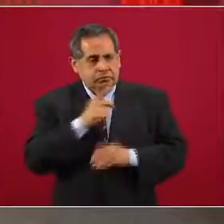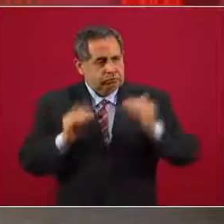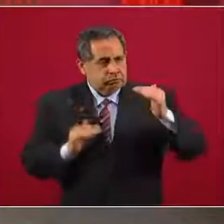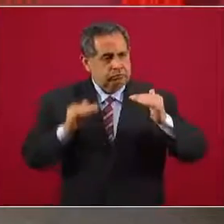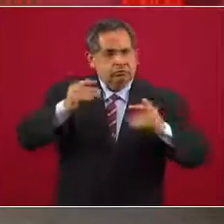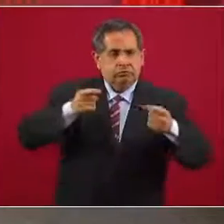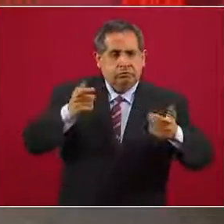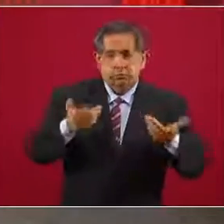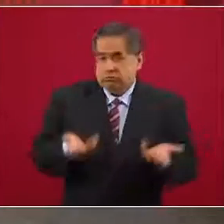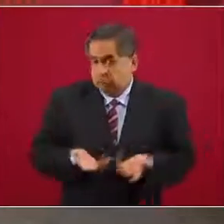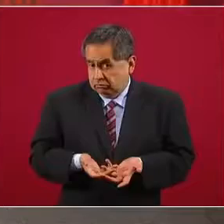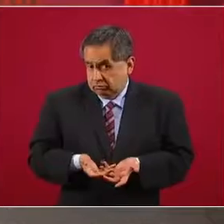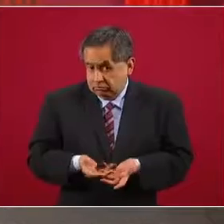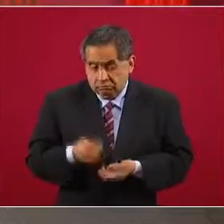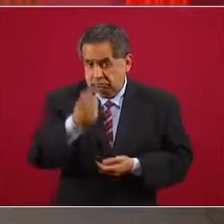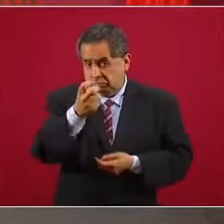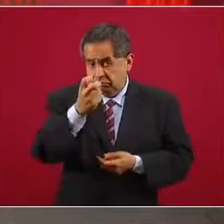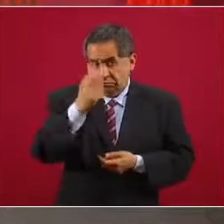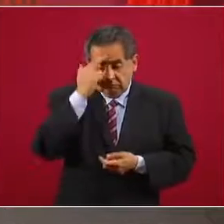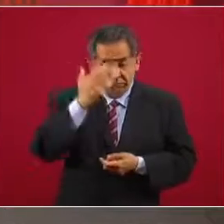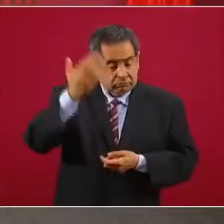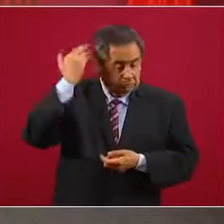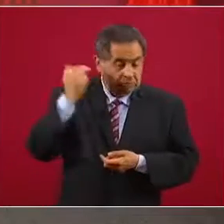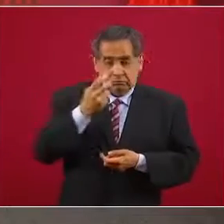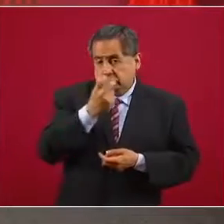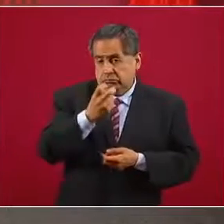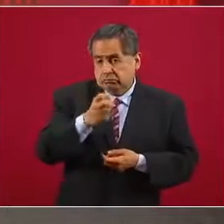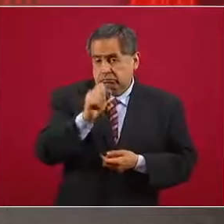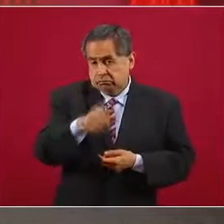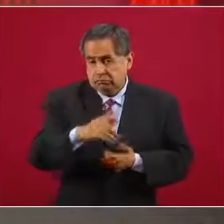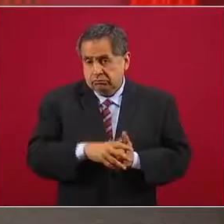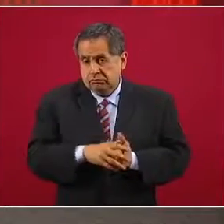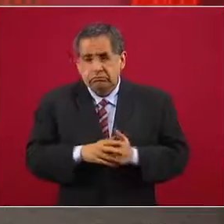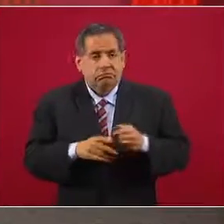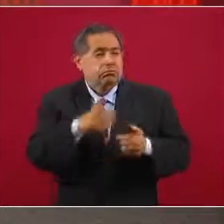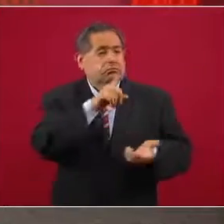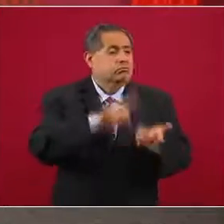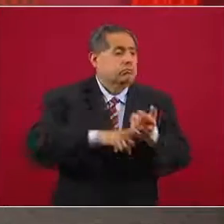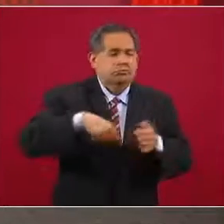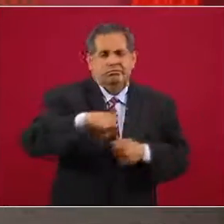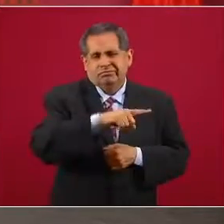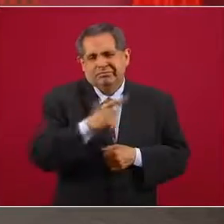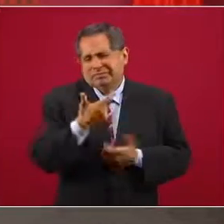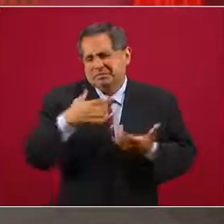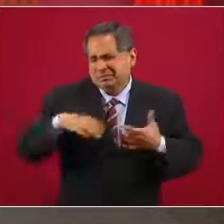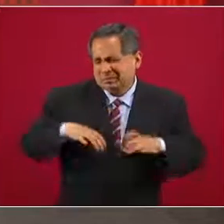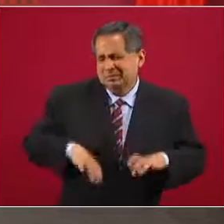Pues eso era el contrapeso, no era contrapeso, eran los pesos.